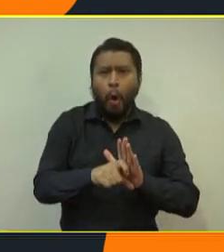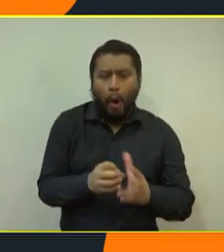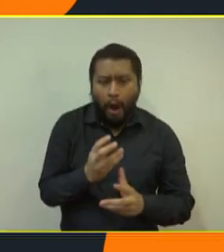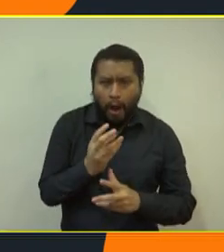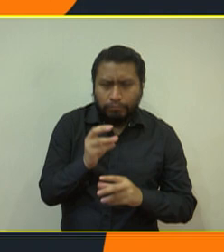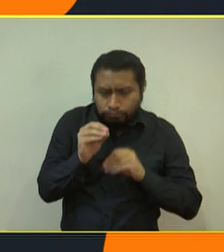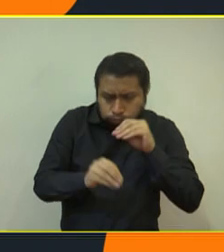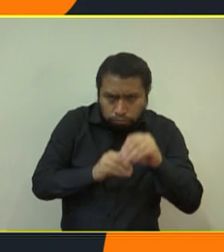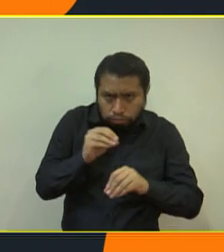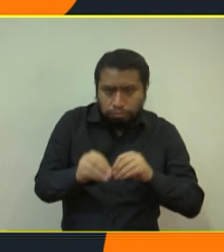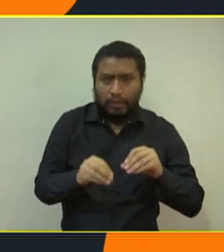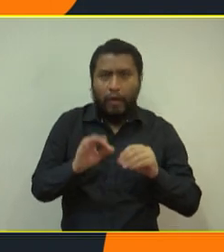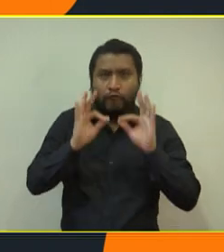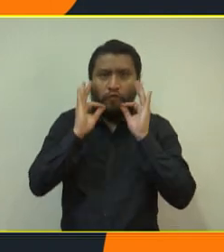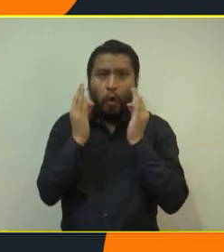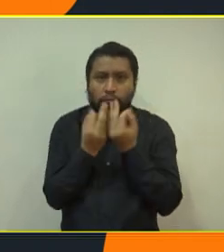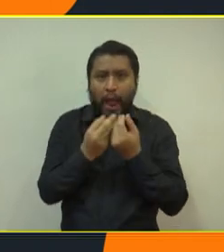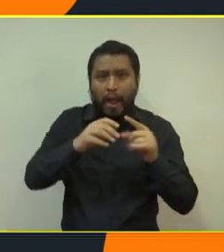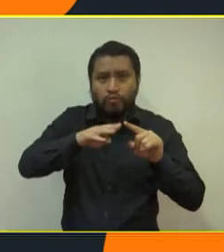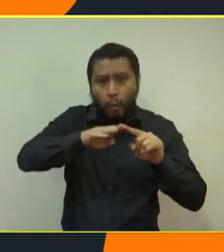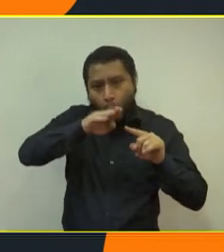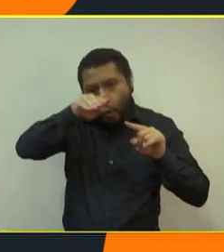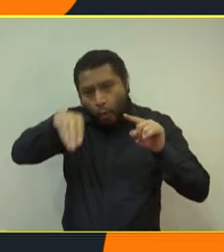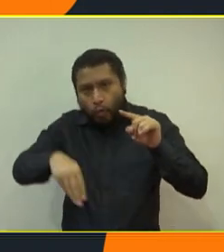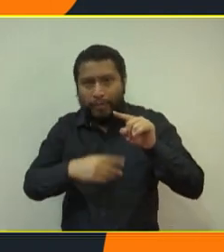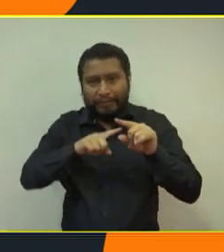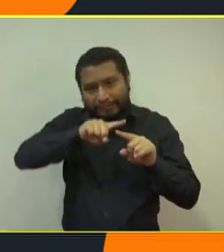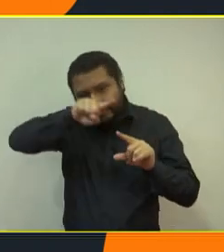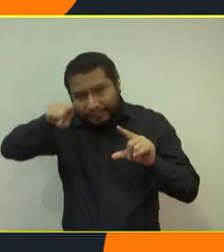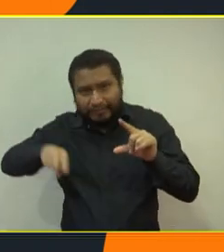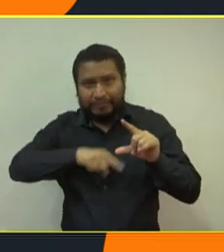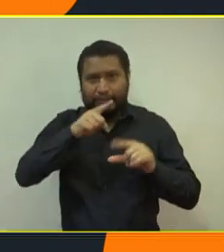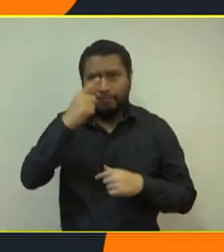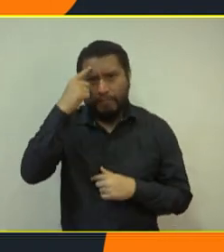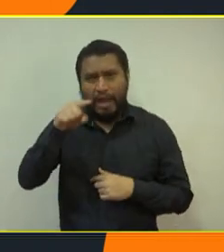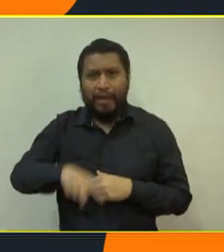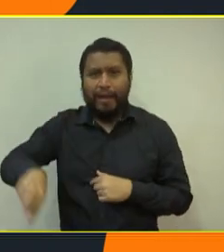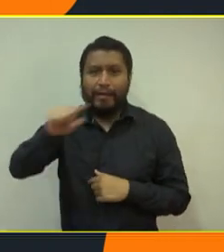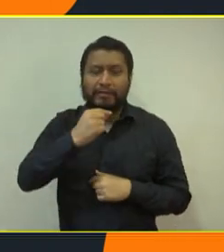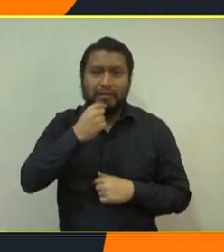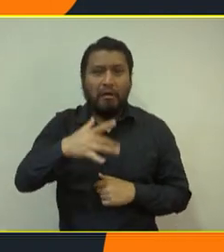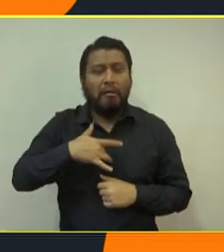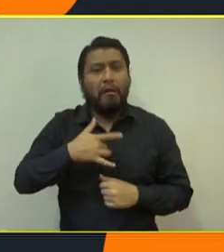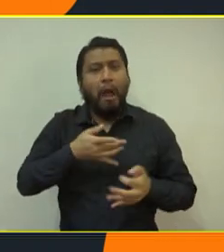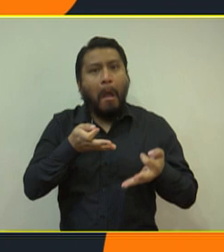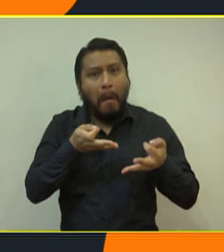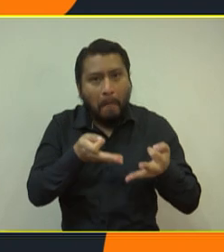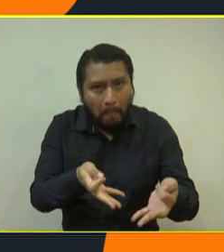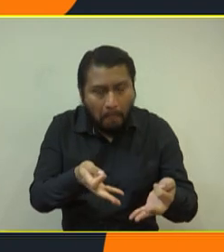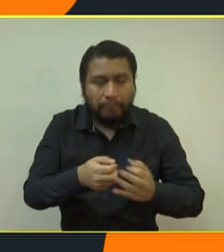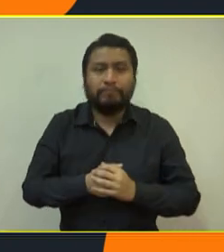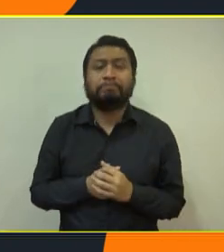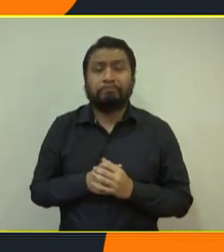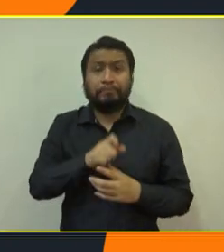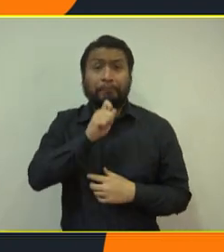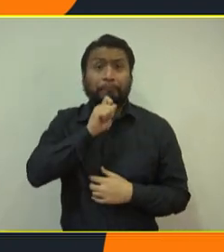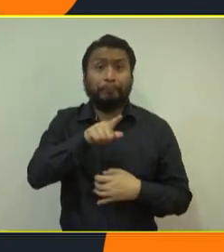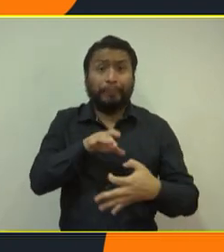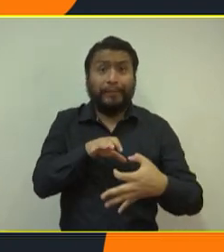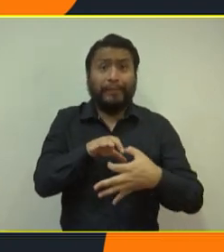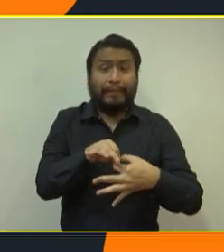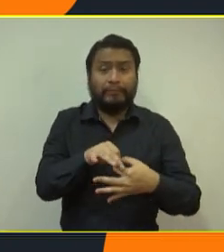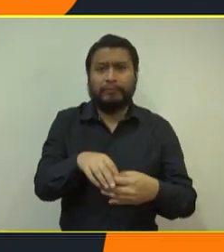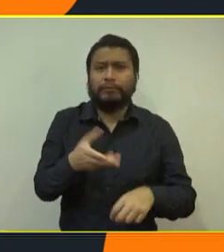formas muy curvas y redondeadas que resulte atractivo para los niños. Aunado a eso, pues fue muy